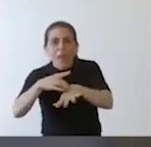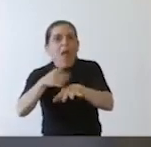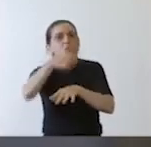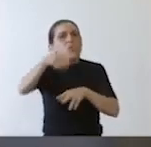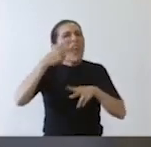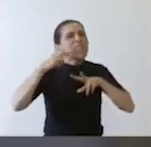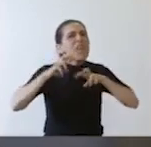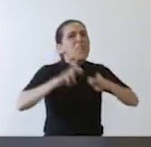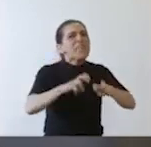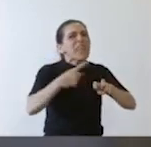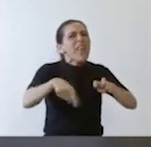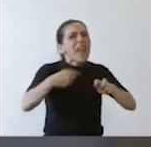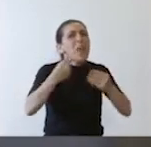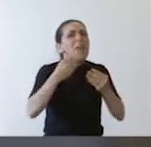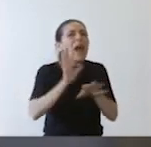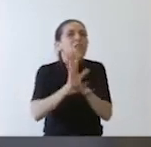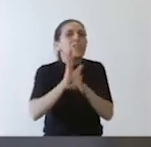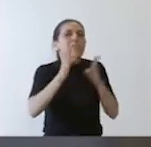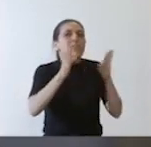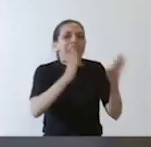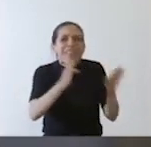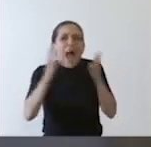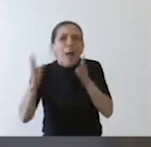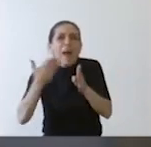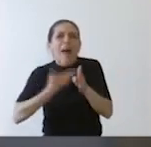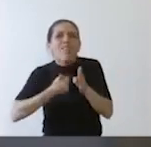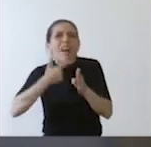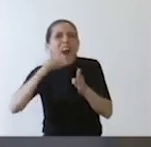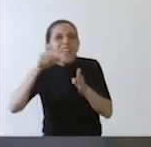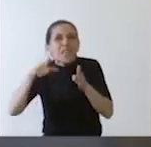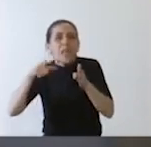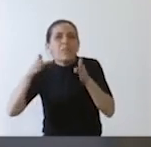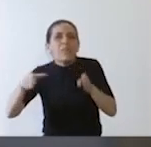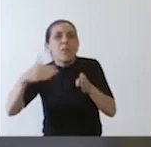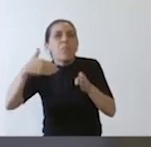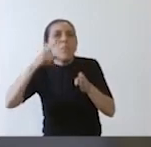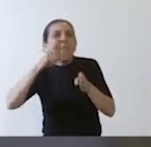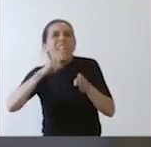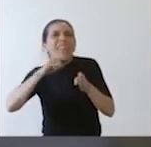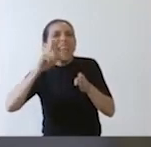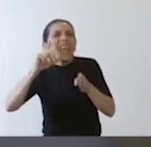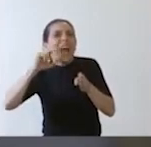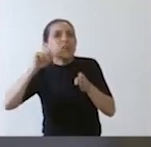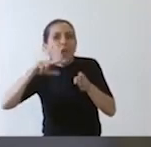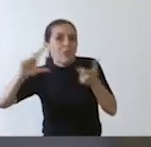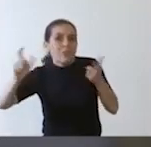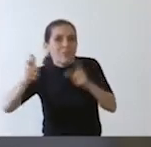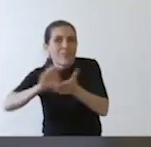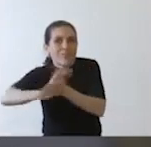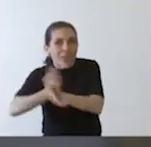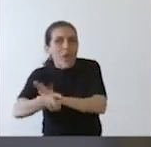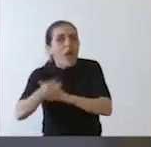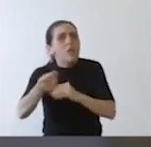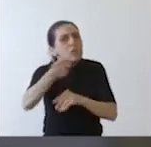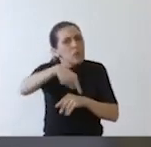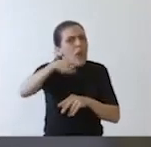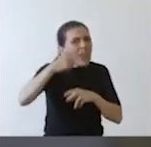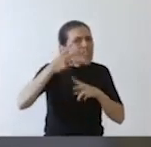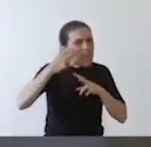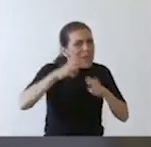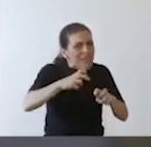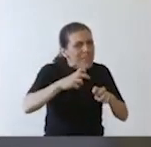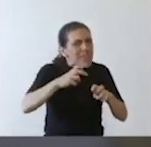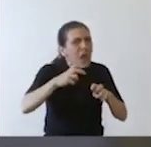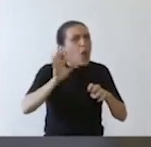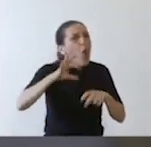para esta eventual fase de mitigación? Y entre esas medidas, si se está estudiando, ¿qué tan lejos